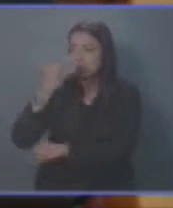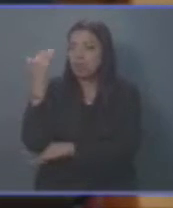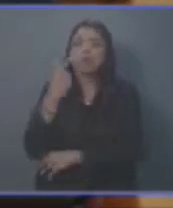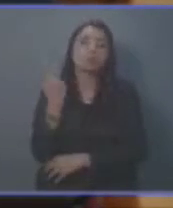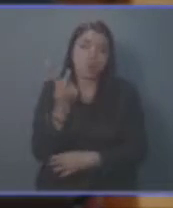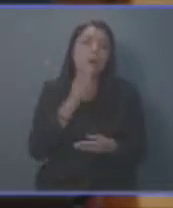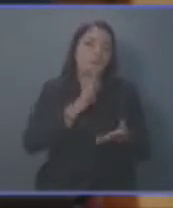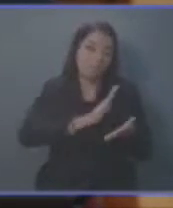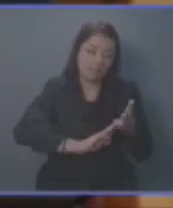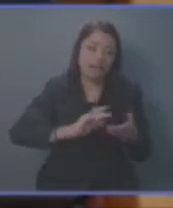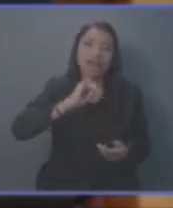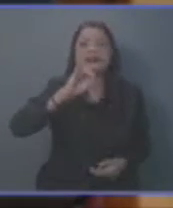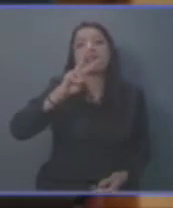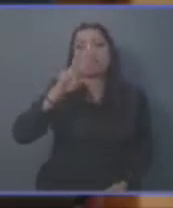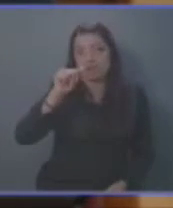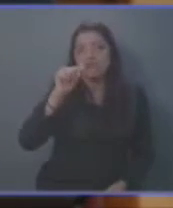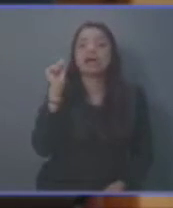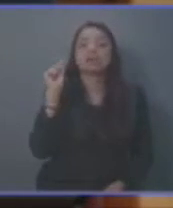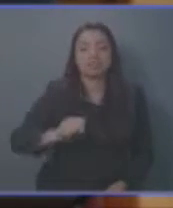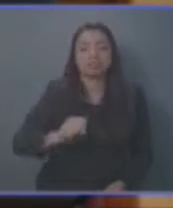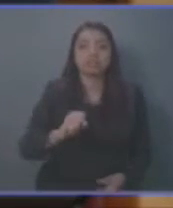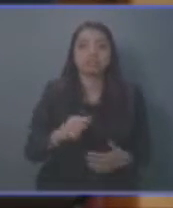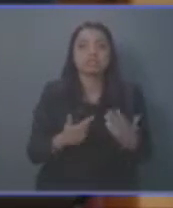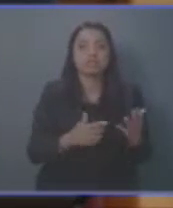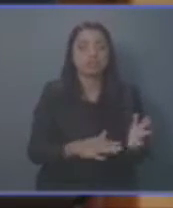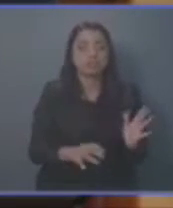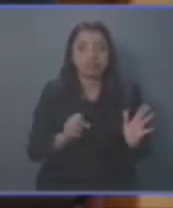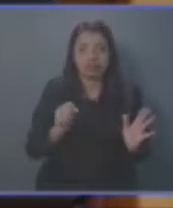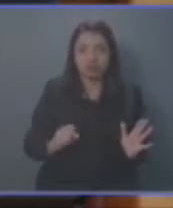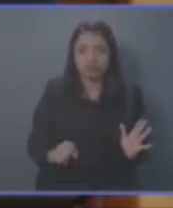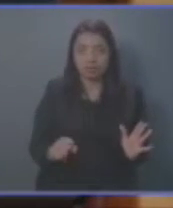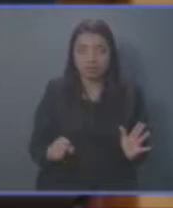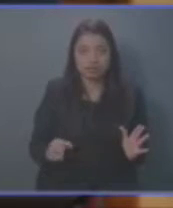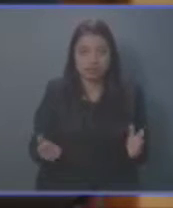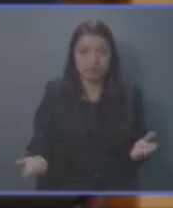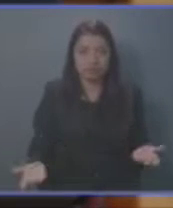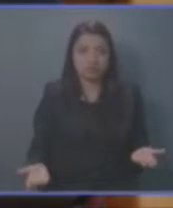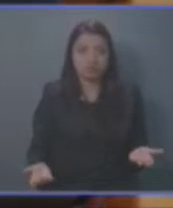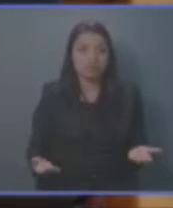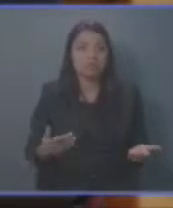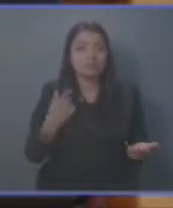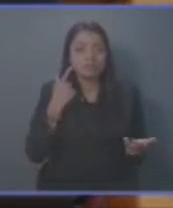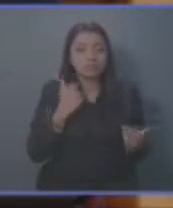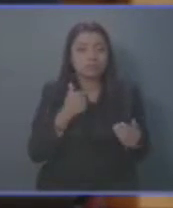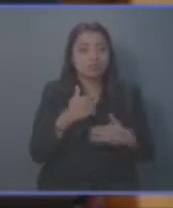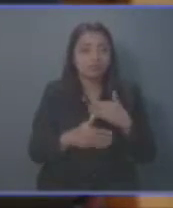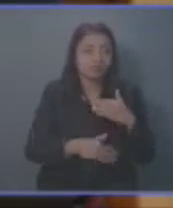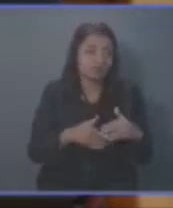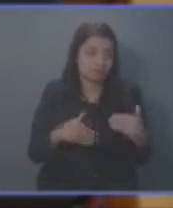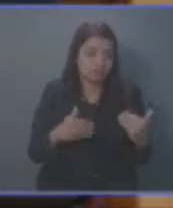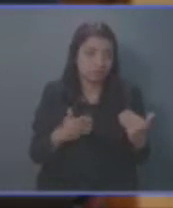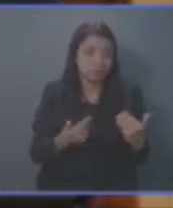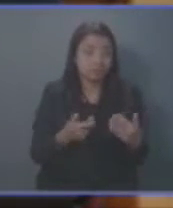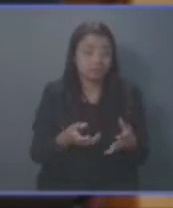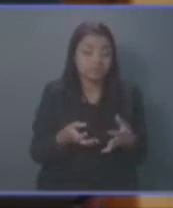de bienes y a la prestación de servicios IVA, los cuales se detallan de la siguiente